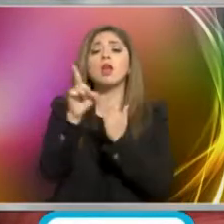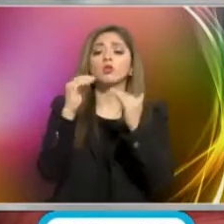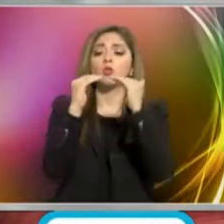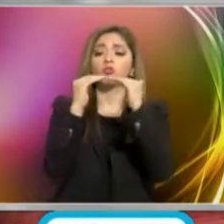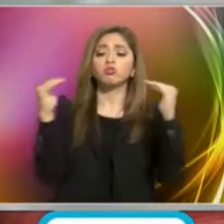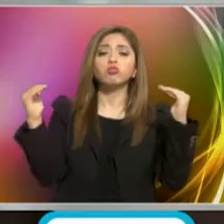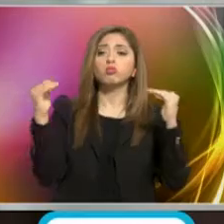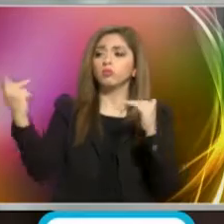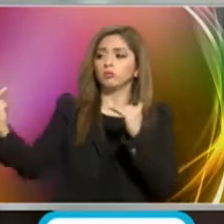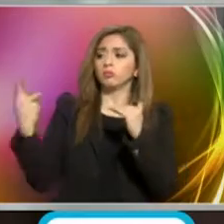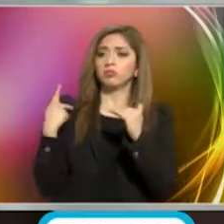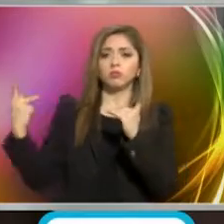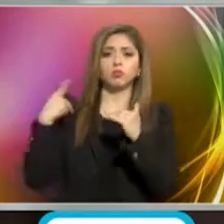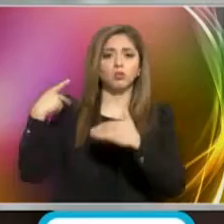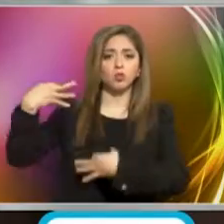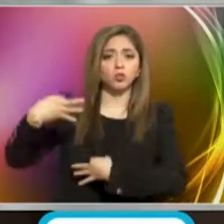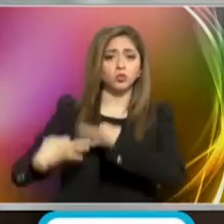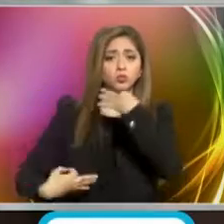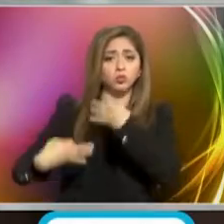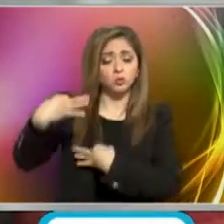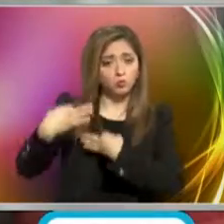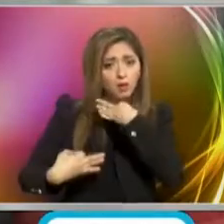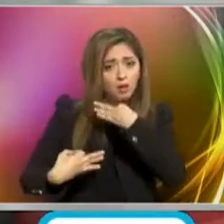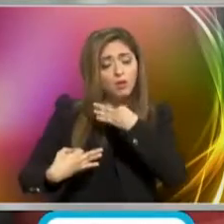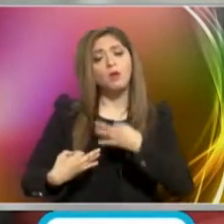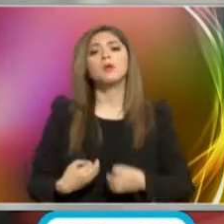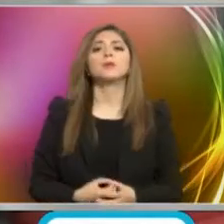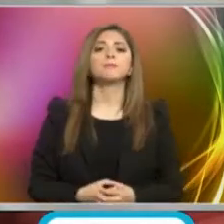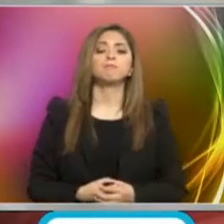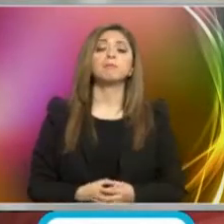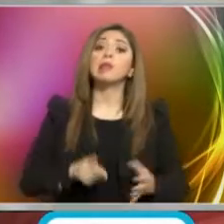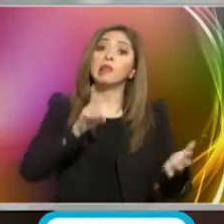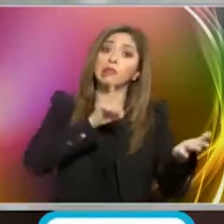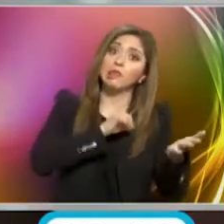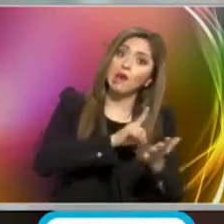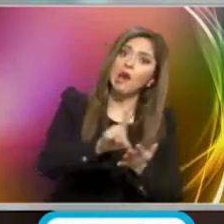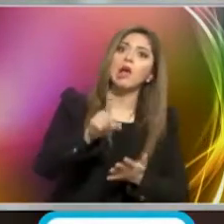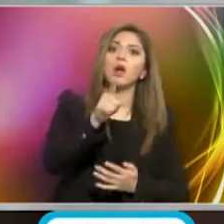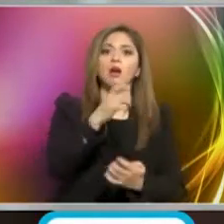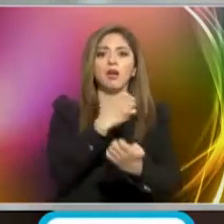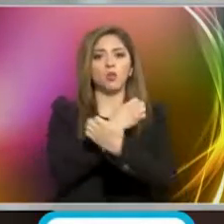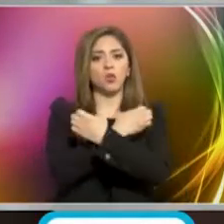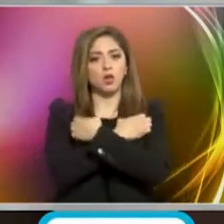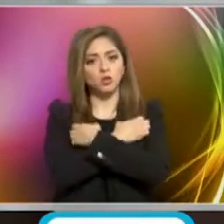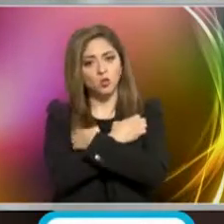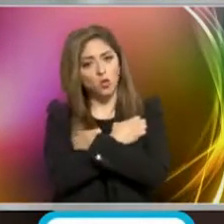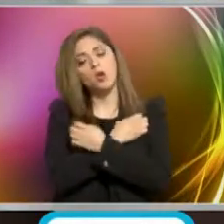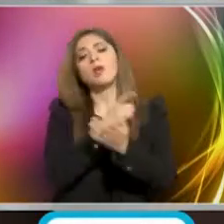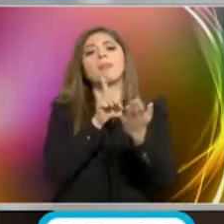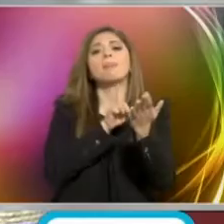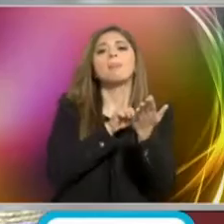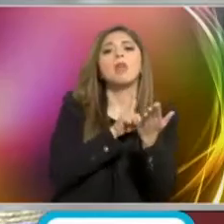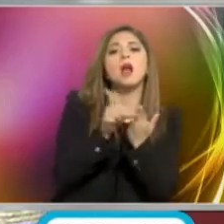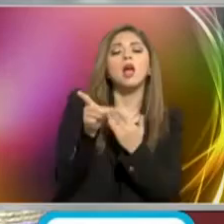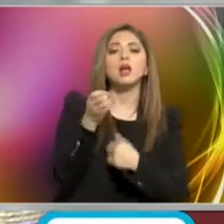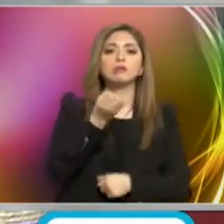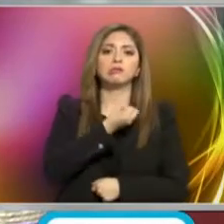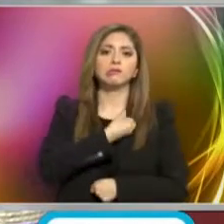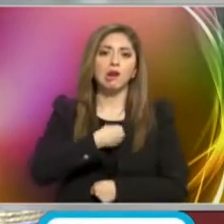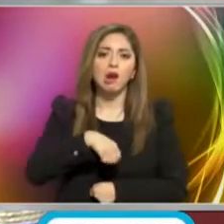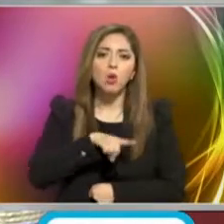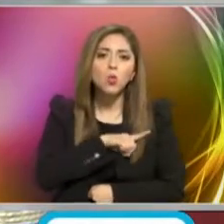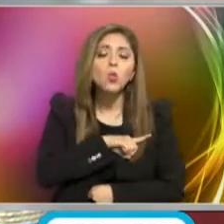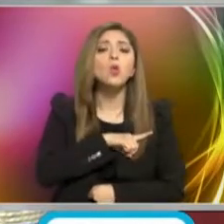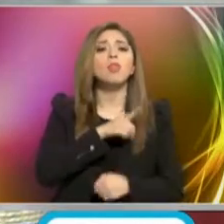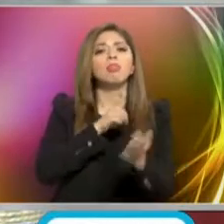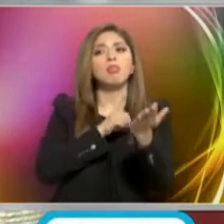procedimiento judicial, ¿sí? Derecho ¿A la educación? a la educación, a la salud, a una vivienda, ¿sí? Derecho